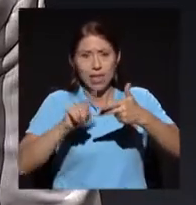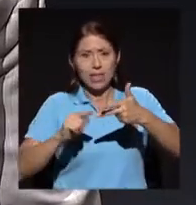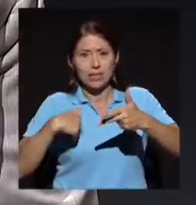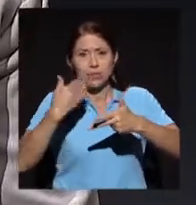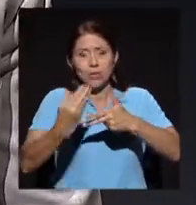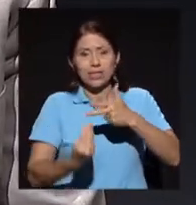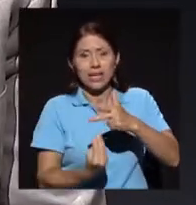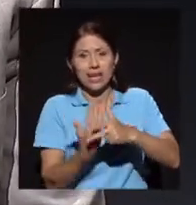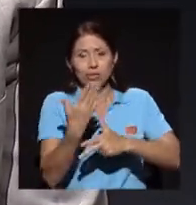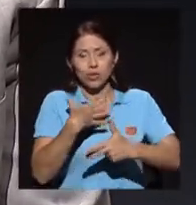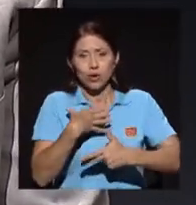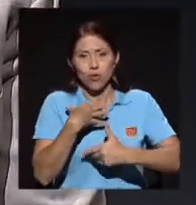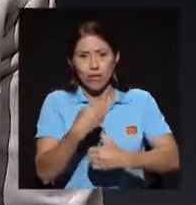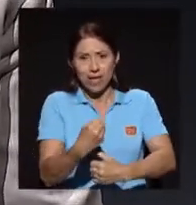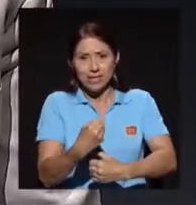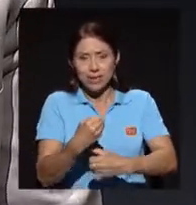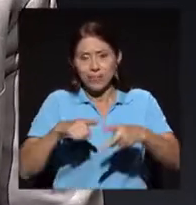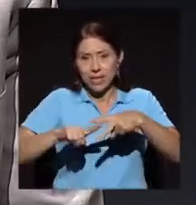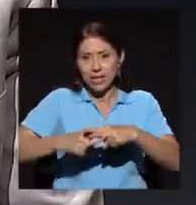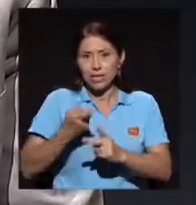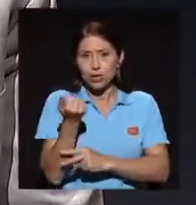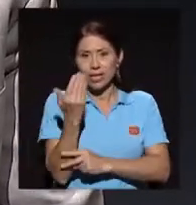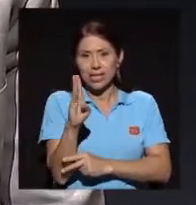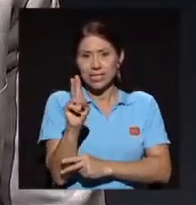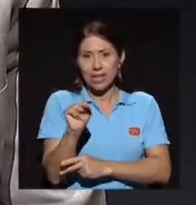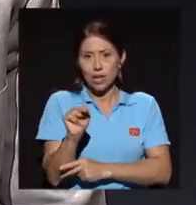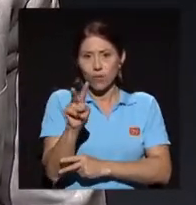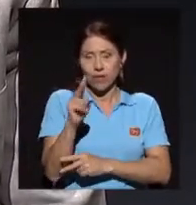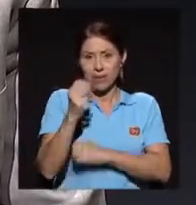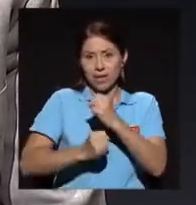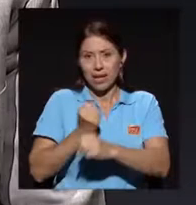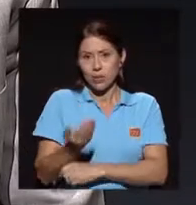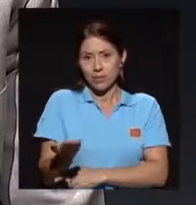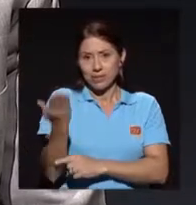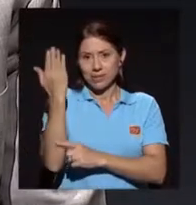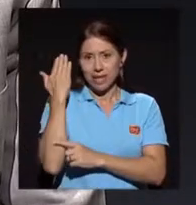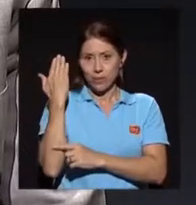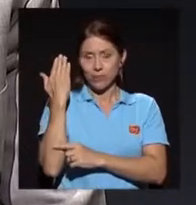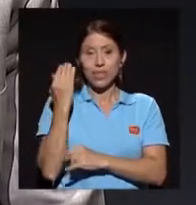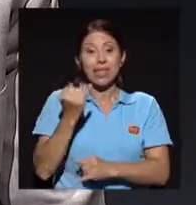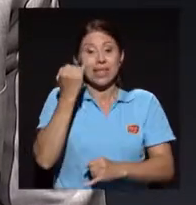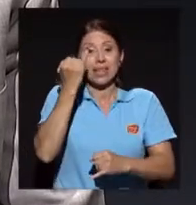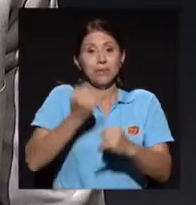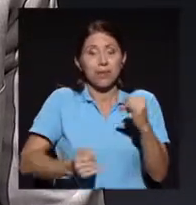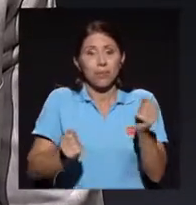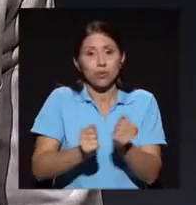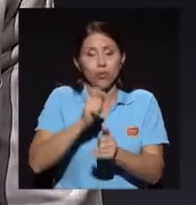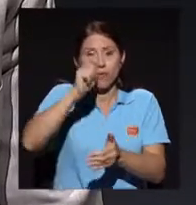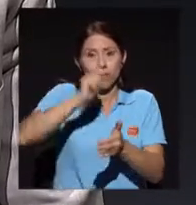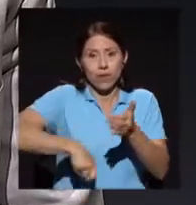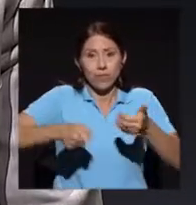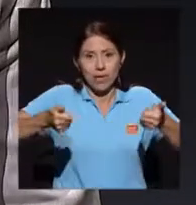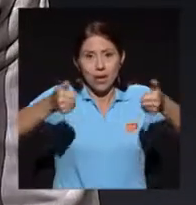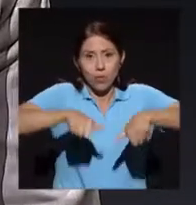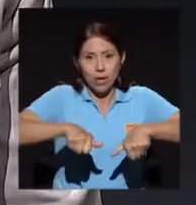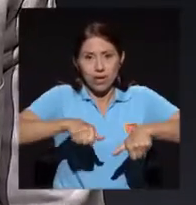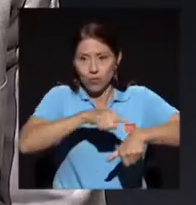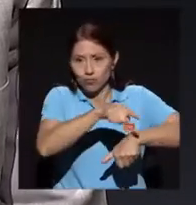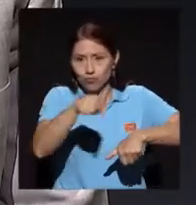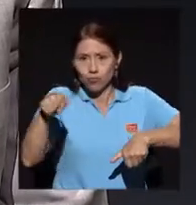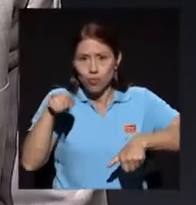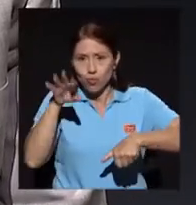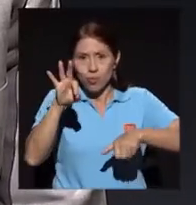de confianza y que inició el 15 de noviembre pasado y que culminamos con la firma del acuerdo por parte de los nueve partidos